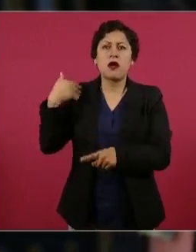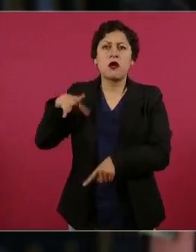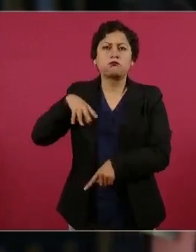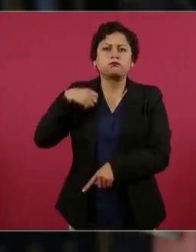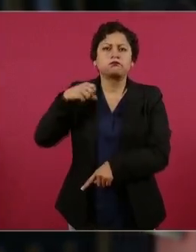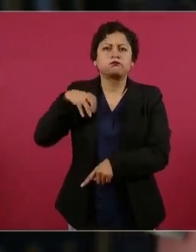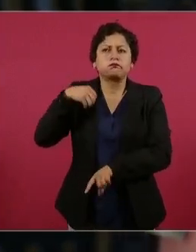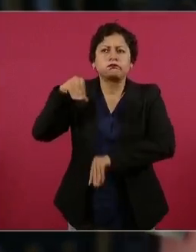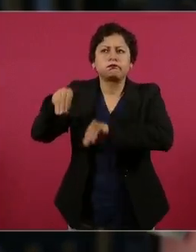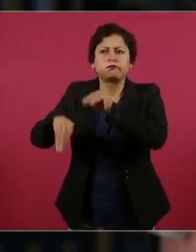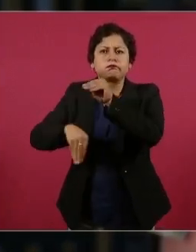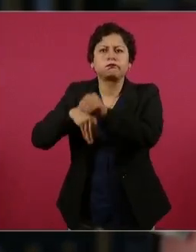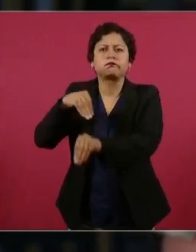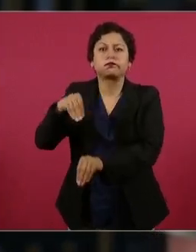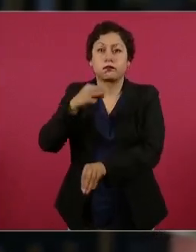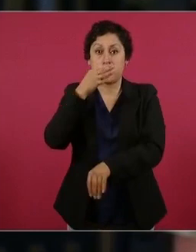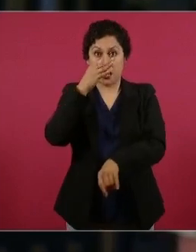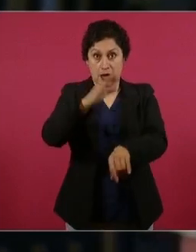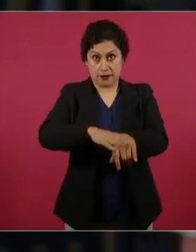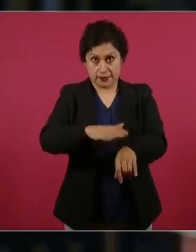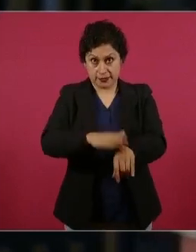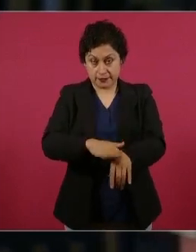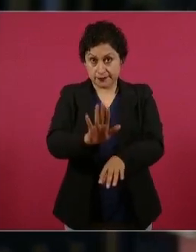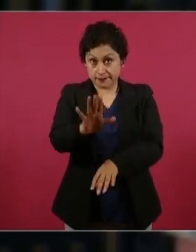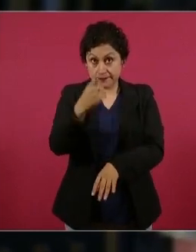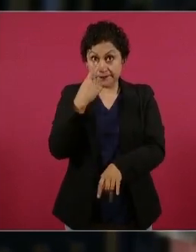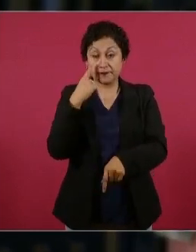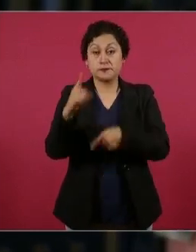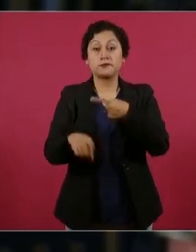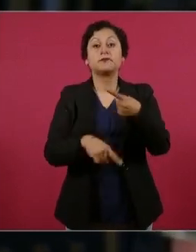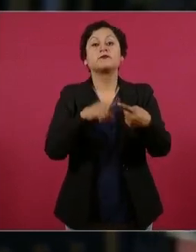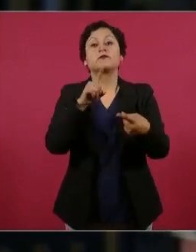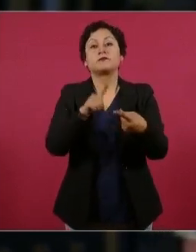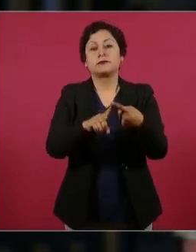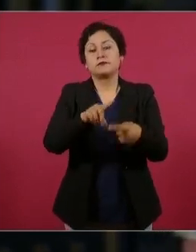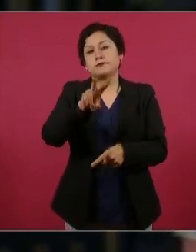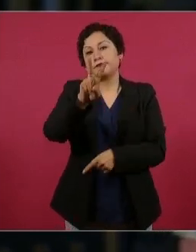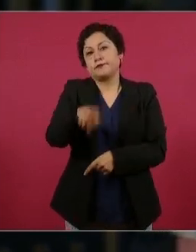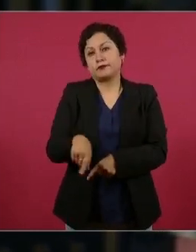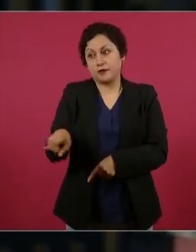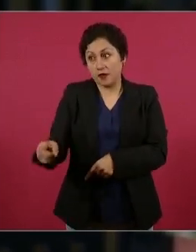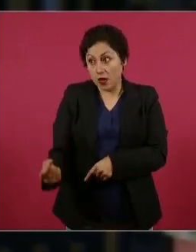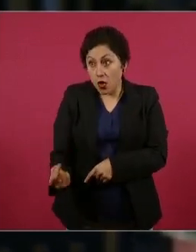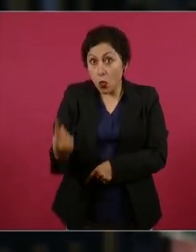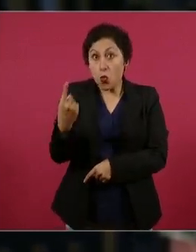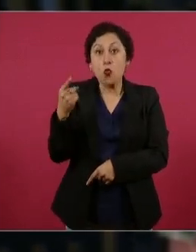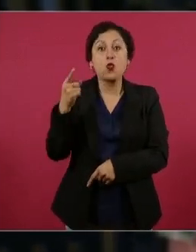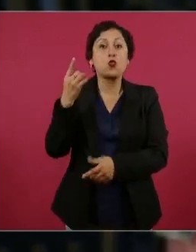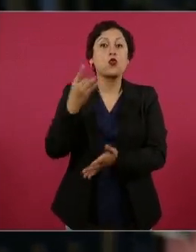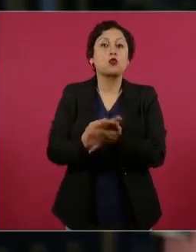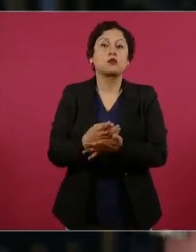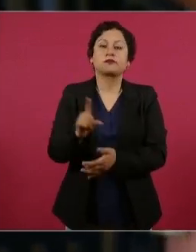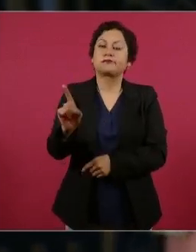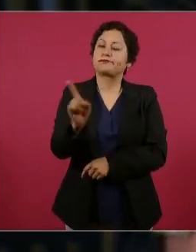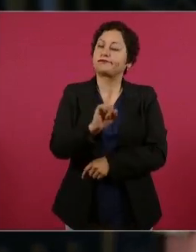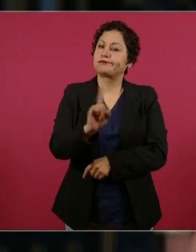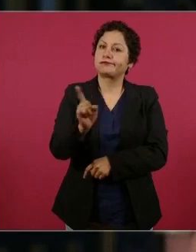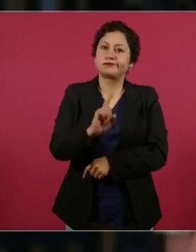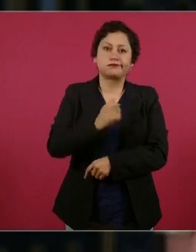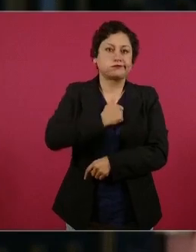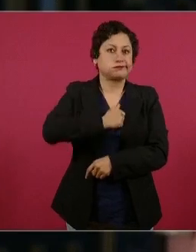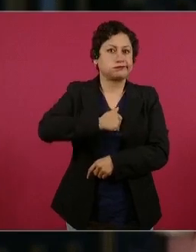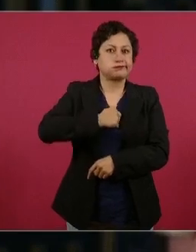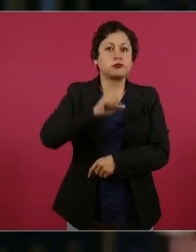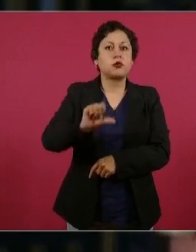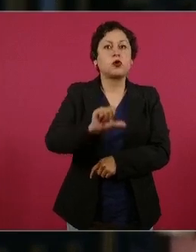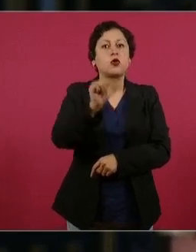tres puntos, señor. El primero, lamentablemente, no han sido los únicos casos. Los representantes de la Cámara Nacional